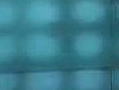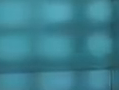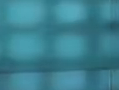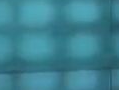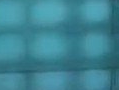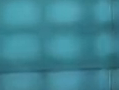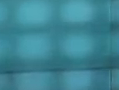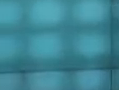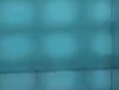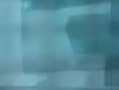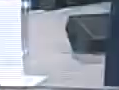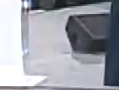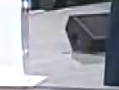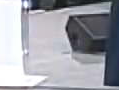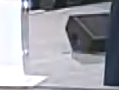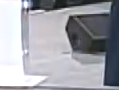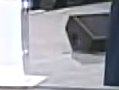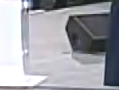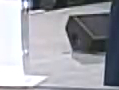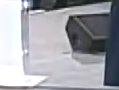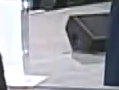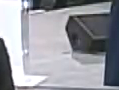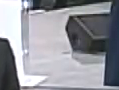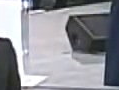Casella, buenas tardes, vamos contigo.